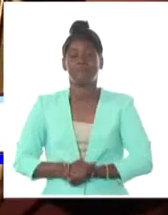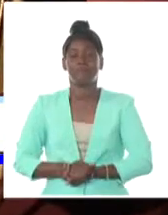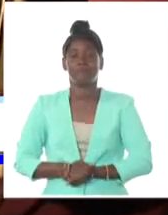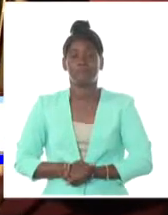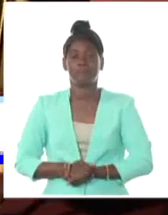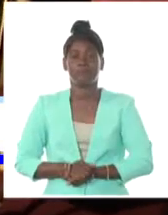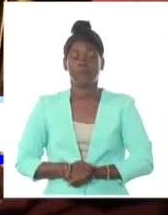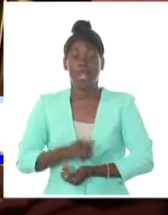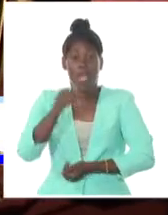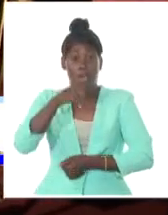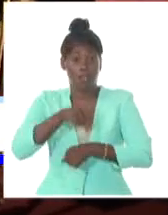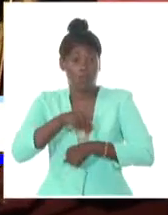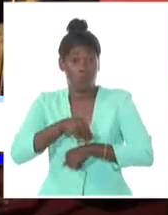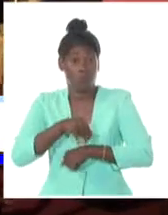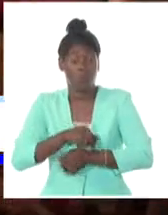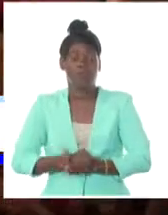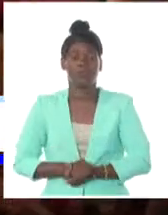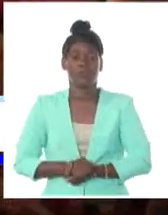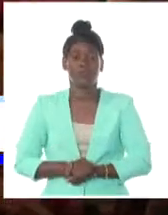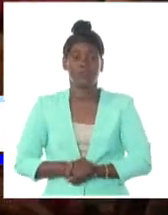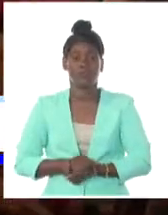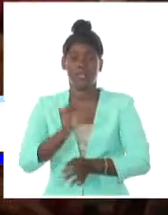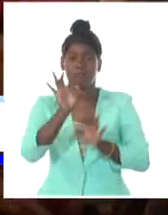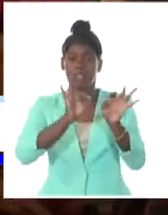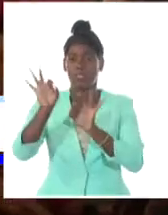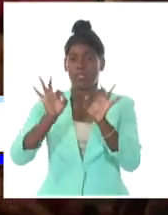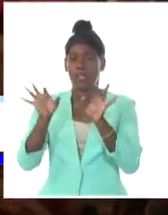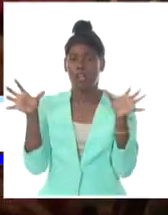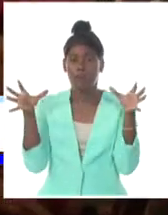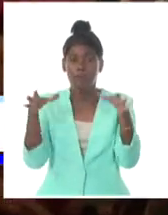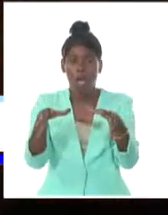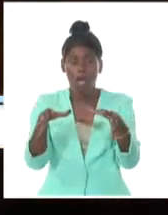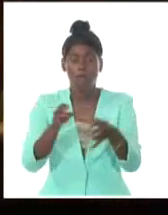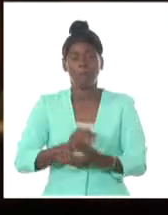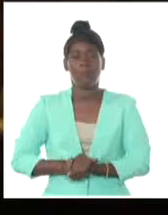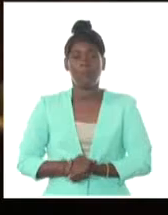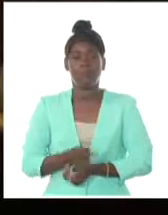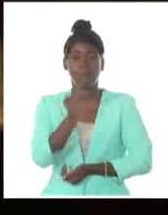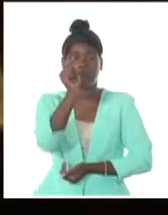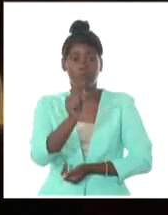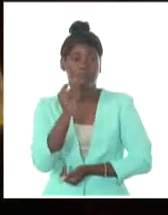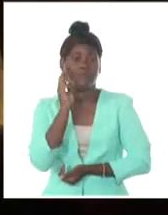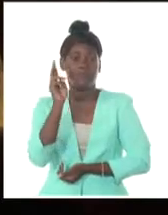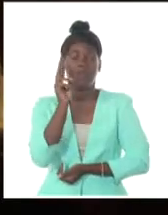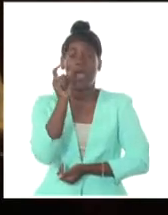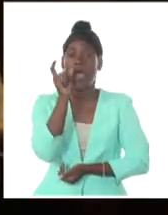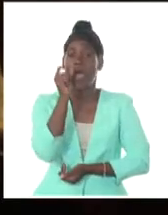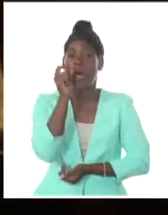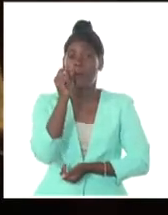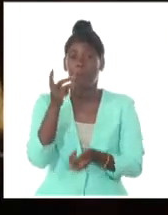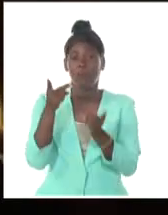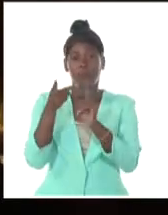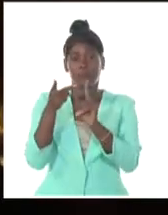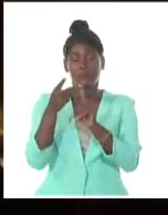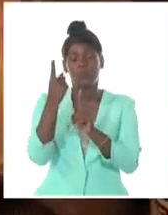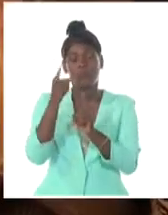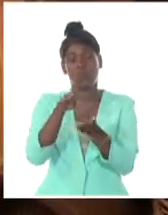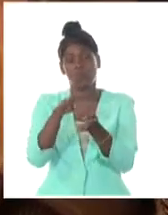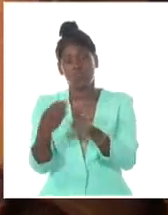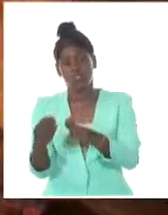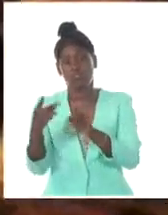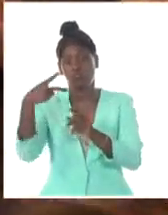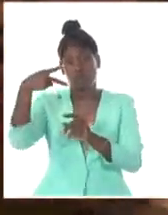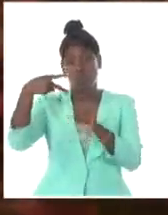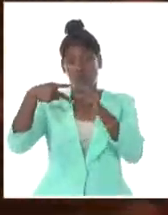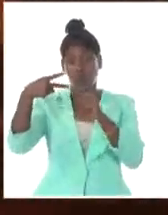En esta ocasión, la cita rinde tributo al dramaturgo Pedro Vera y al espectador Elmigio Gómez, recientemente fallecidos. El